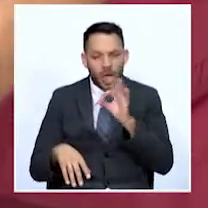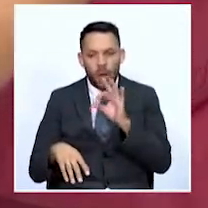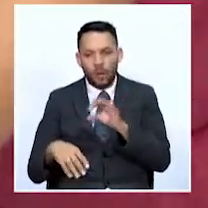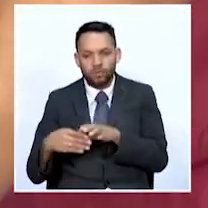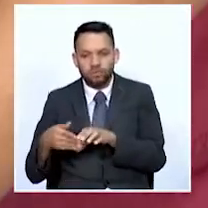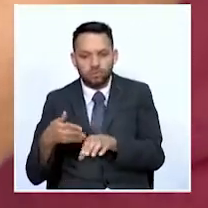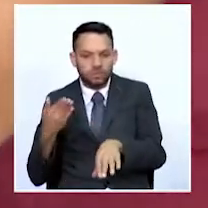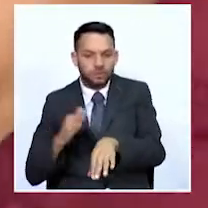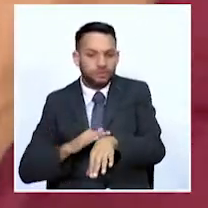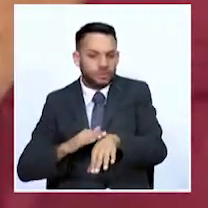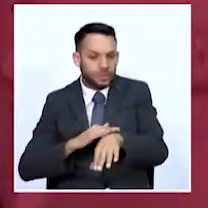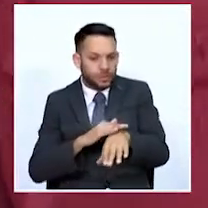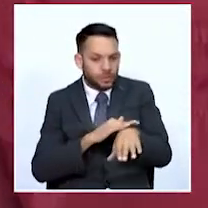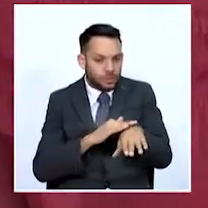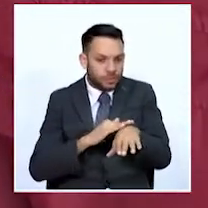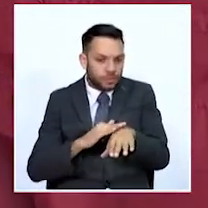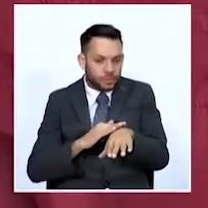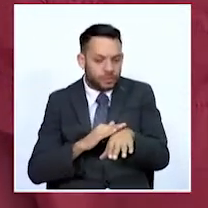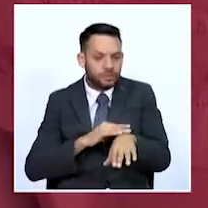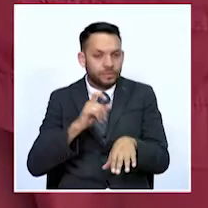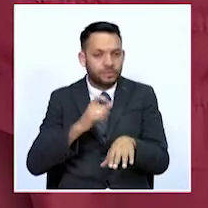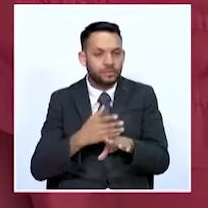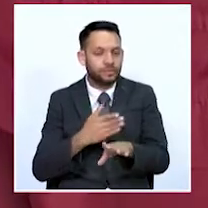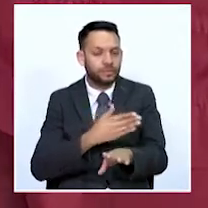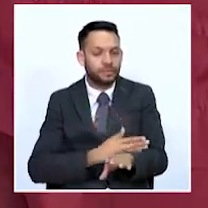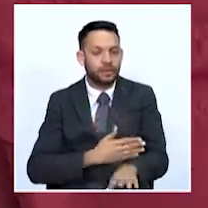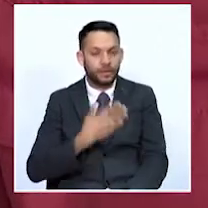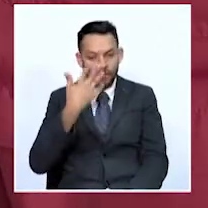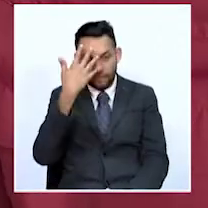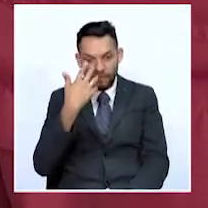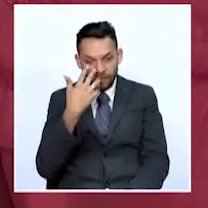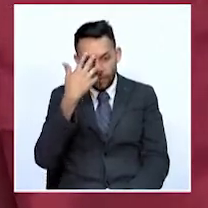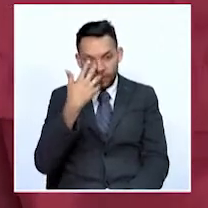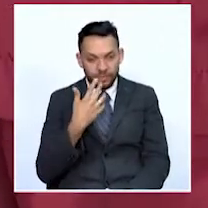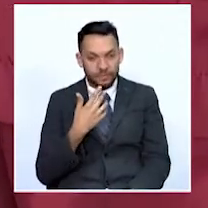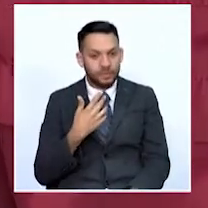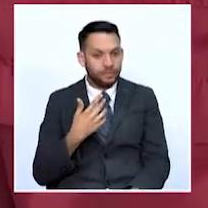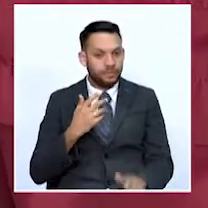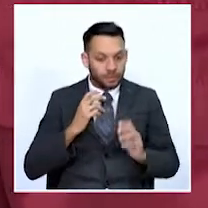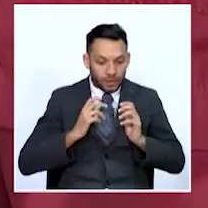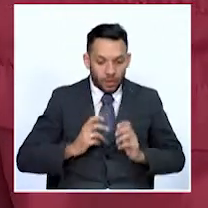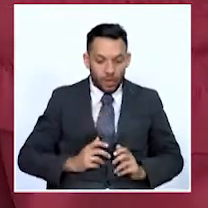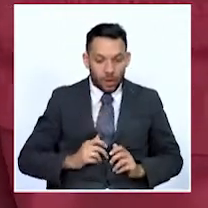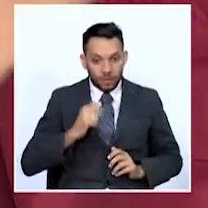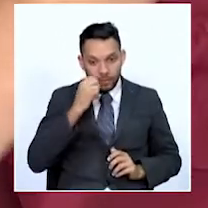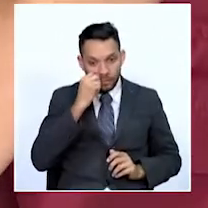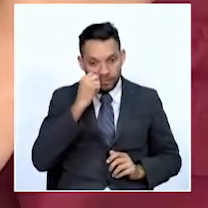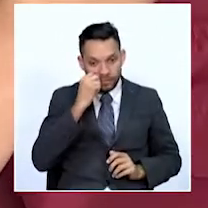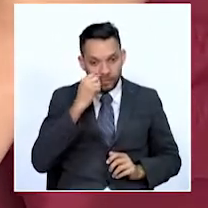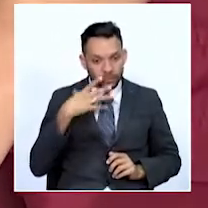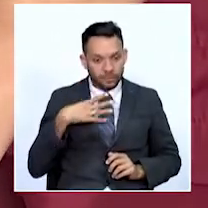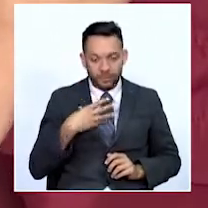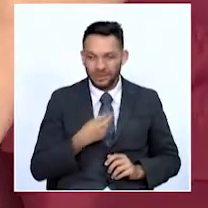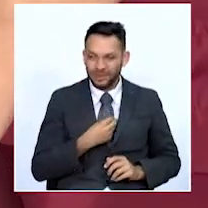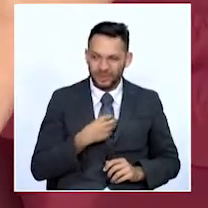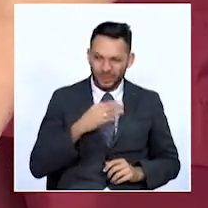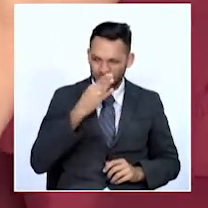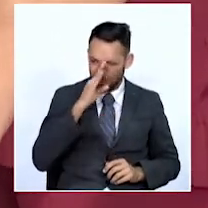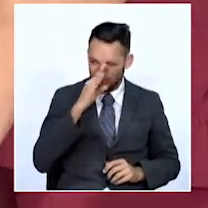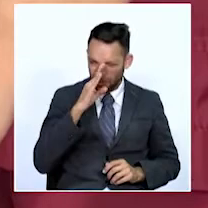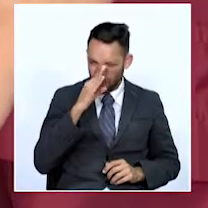cuando realmente lo que hay que hacer es una buena valoración. Y si el examen físico no estamos seguros, ¿qué es lo